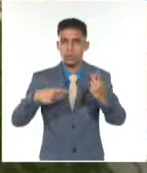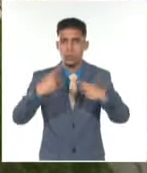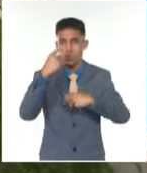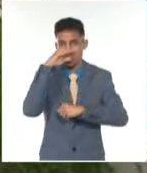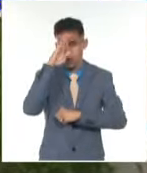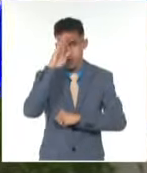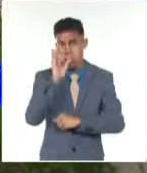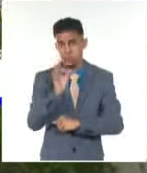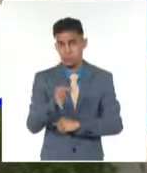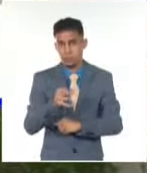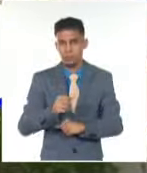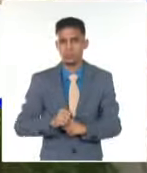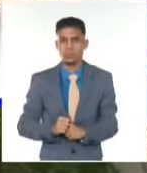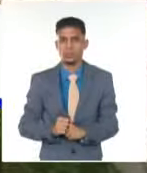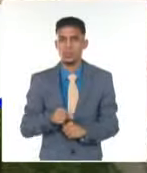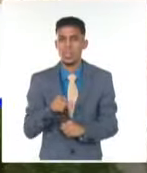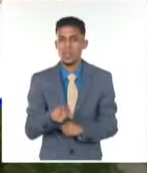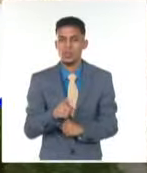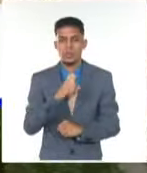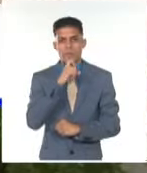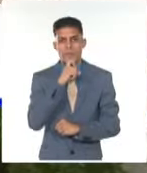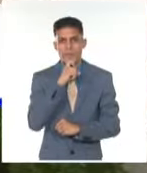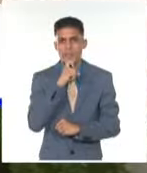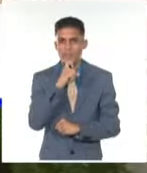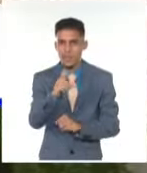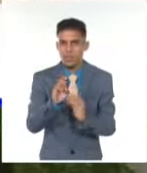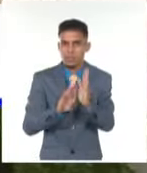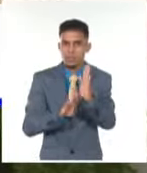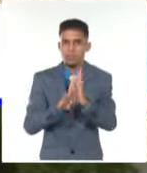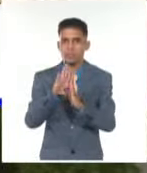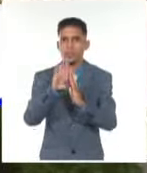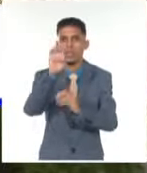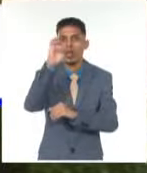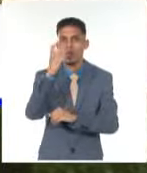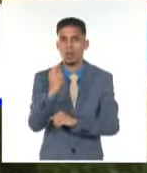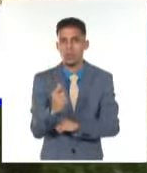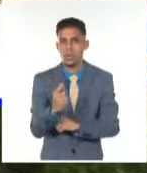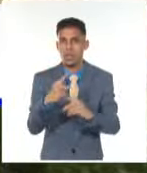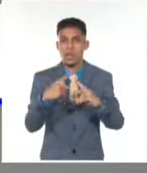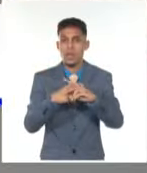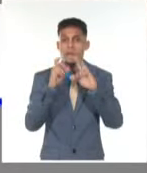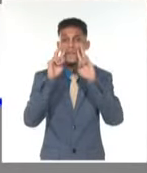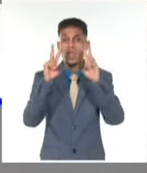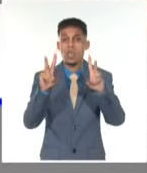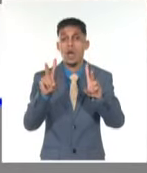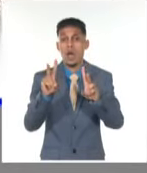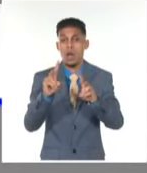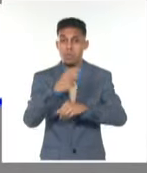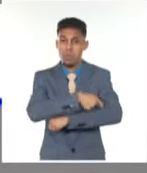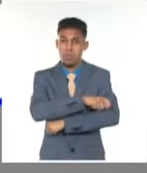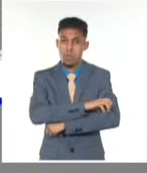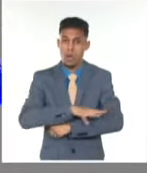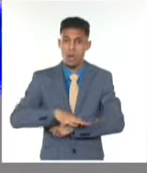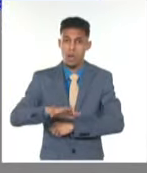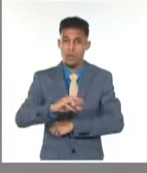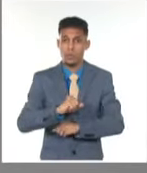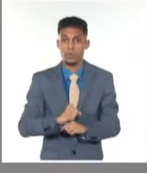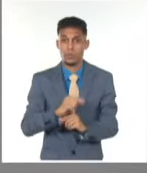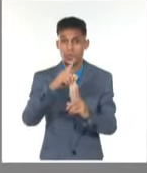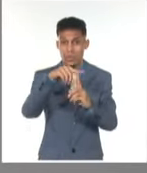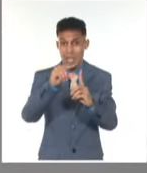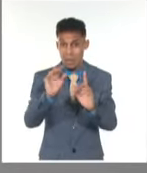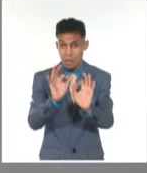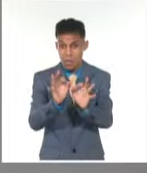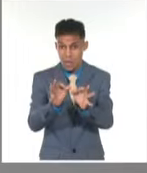Unidos, que entorpece el avance de nuestra economía y la vida de la nación. Sobre el tema, Eduardo Rodríguez